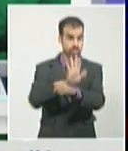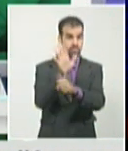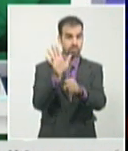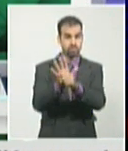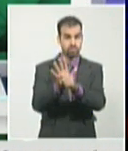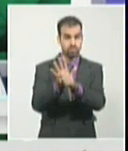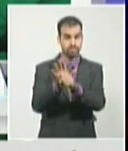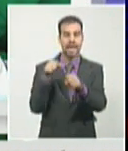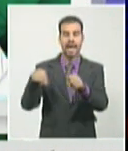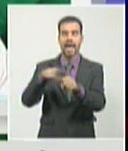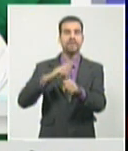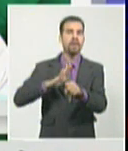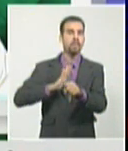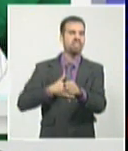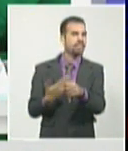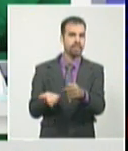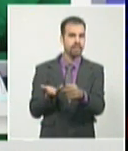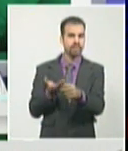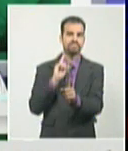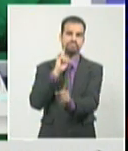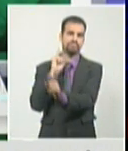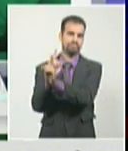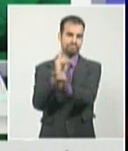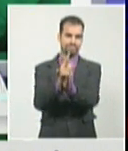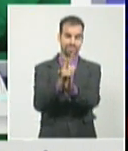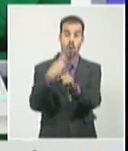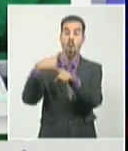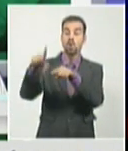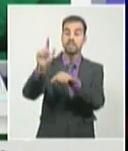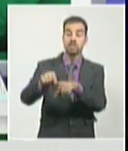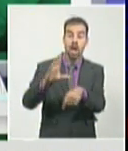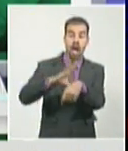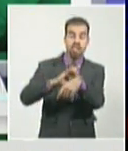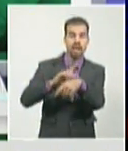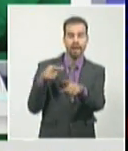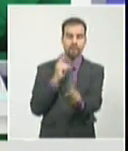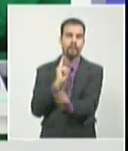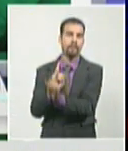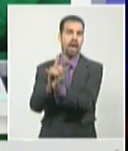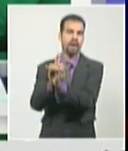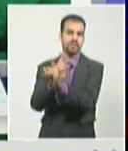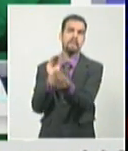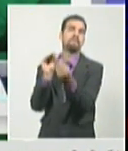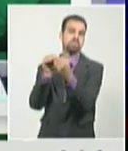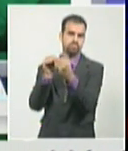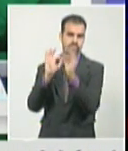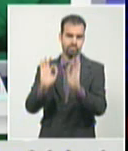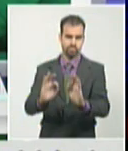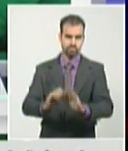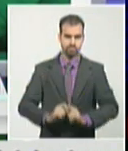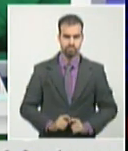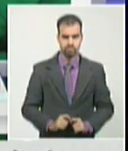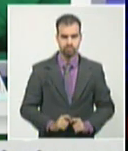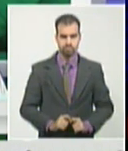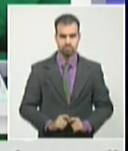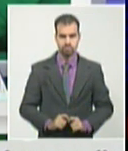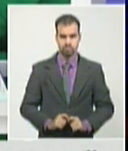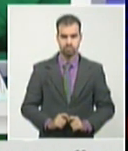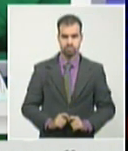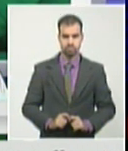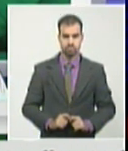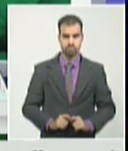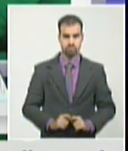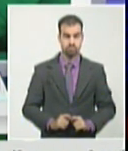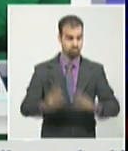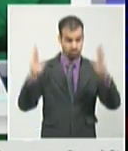antecedente epidemiológico es el contacto de casos confirmados y ya en el acumulado el